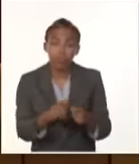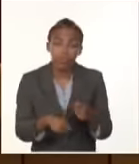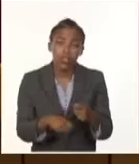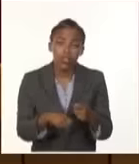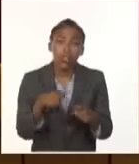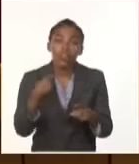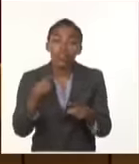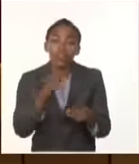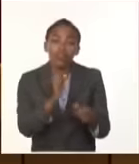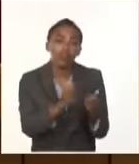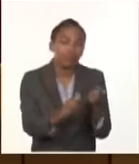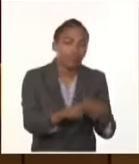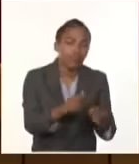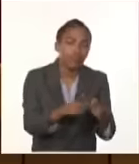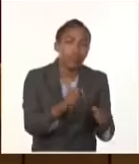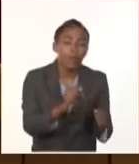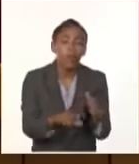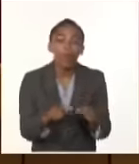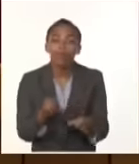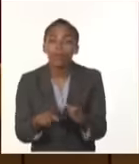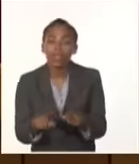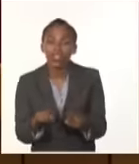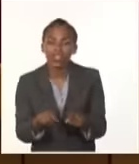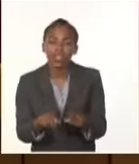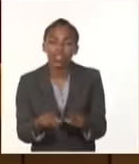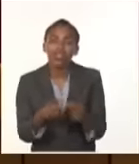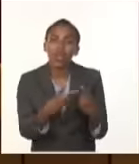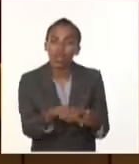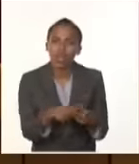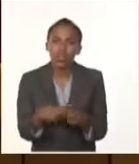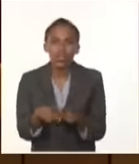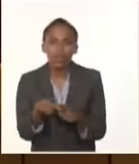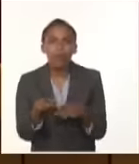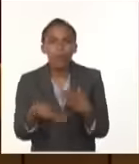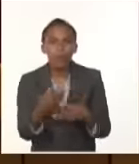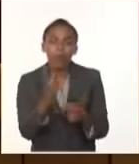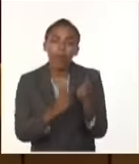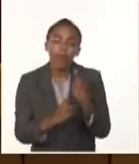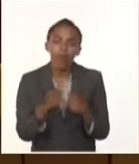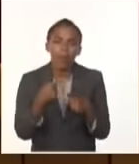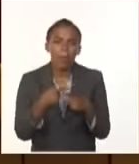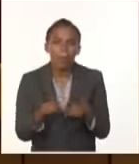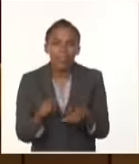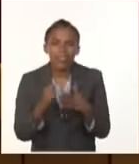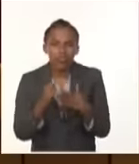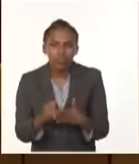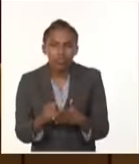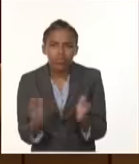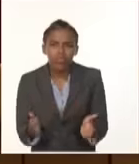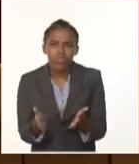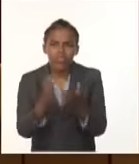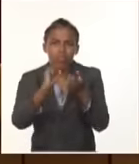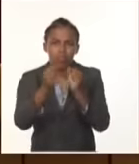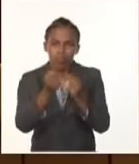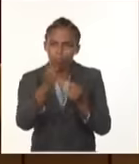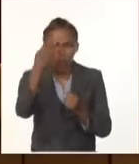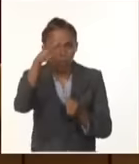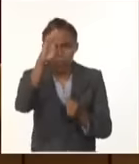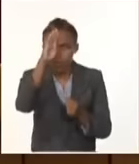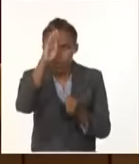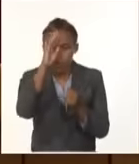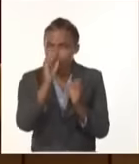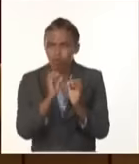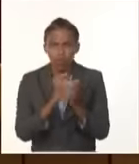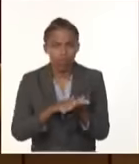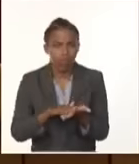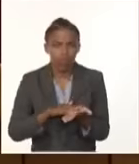aunque resuelven algunas carencias inmediatas de la ciudadanía, no aportan al desarrollo sostenible del país.